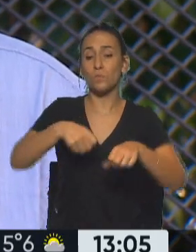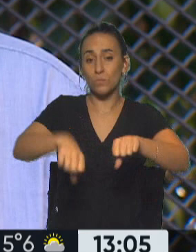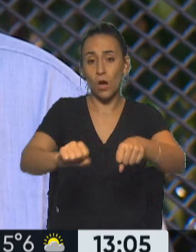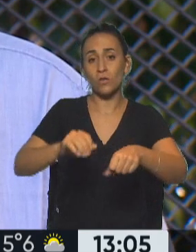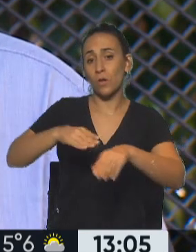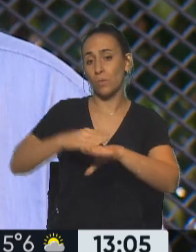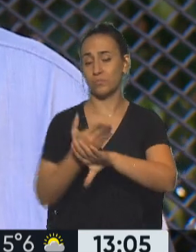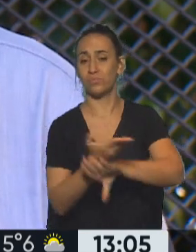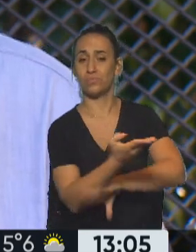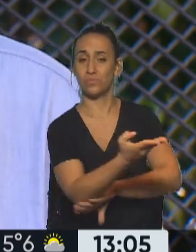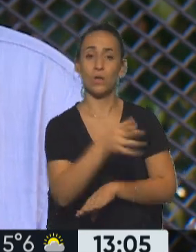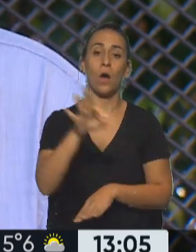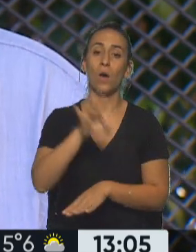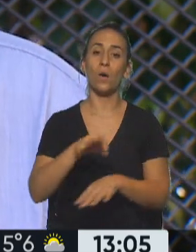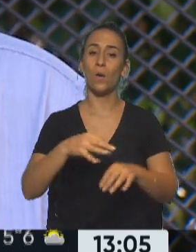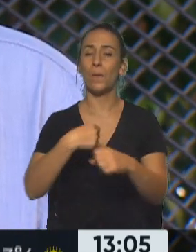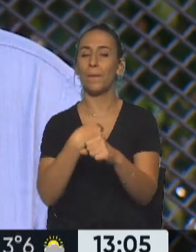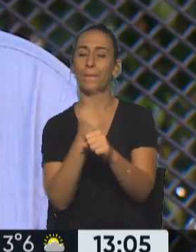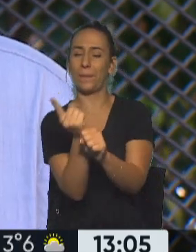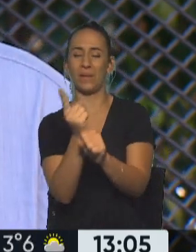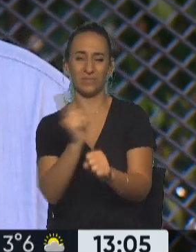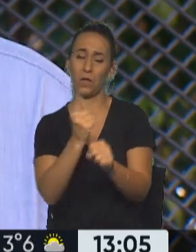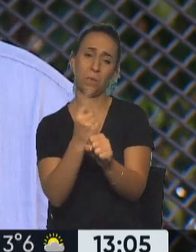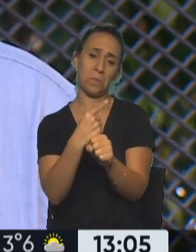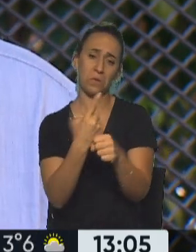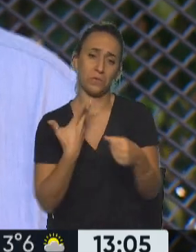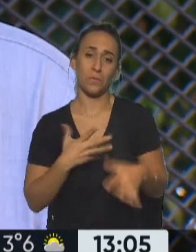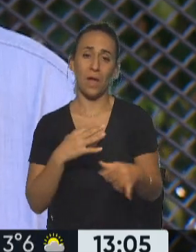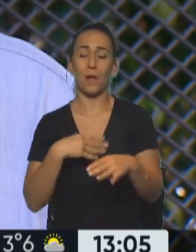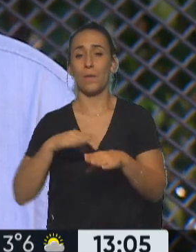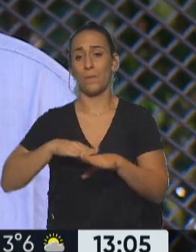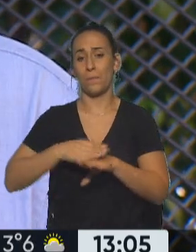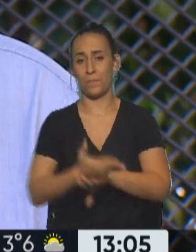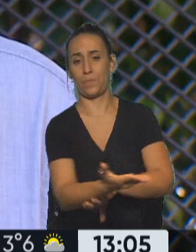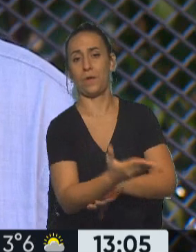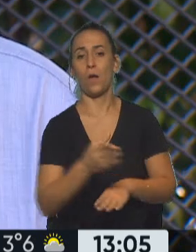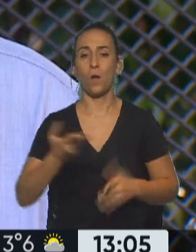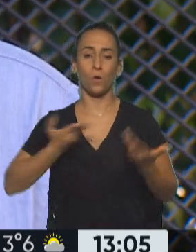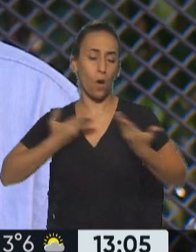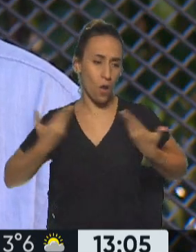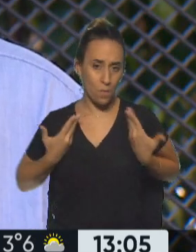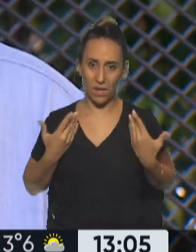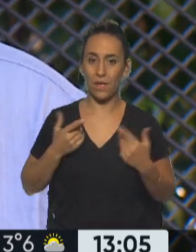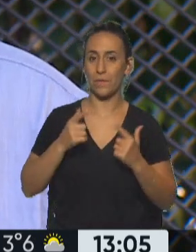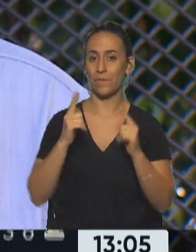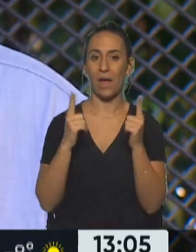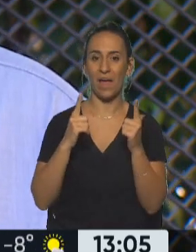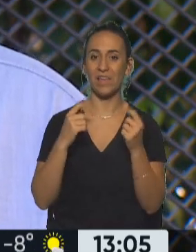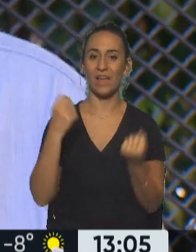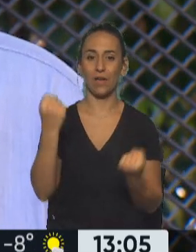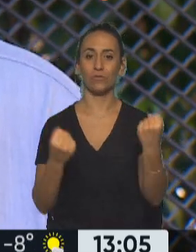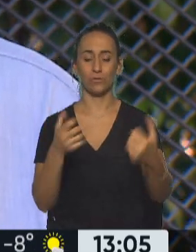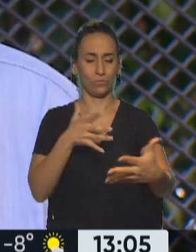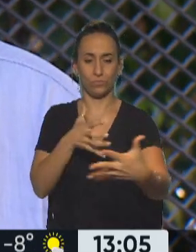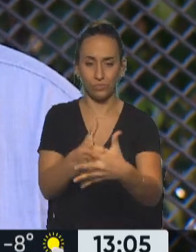o algo a baja velocidad, el impacto siempre va a estar en el cuerpo, no va a haber un chasis que absorba ni un airbag que absorba